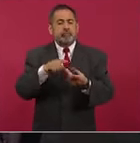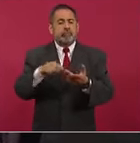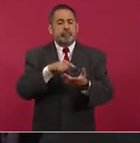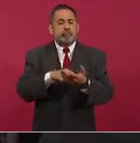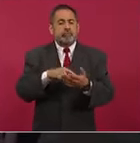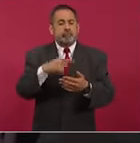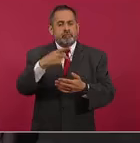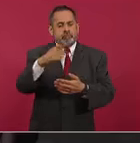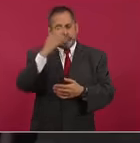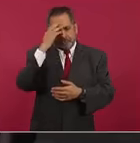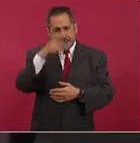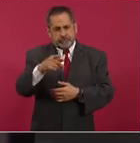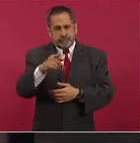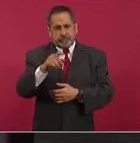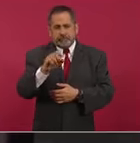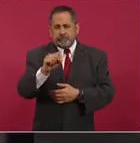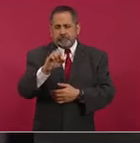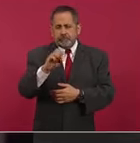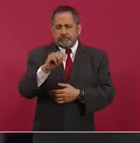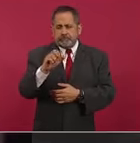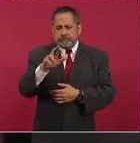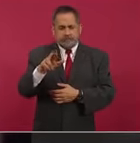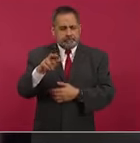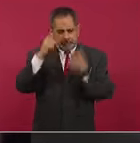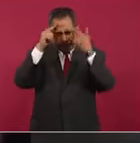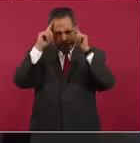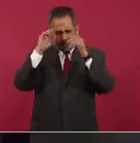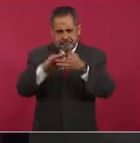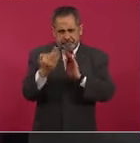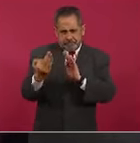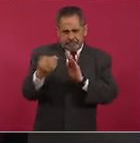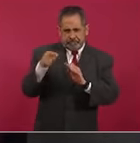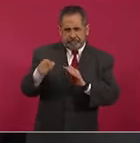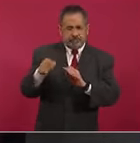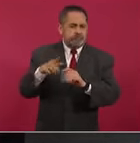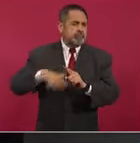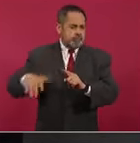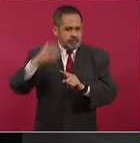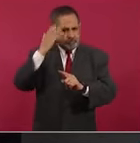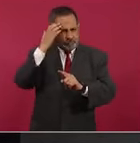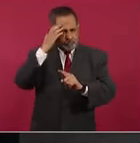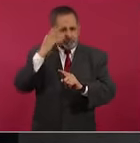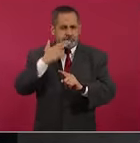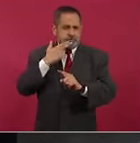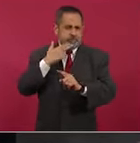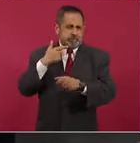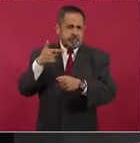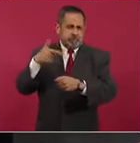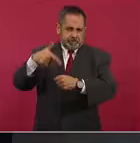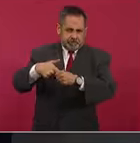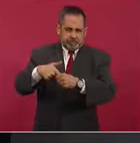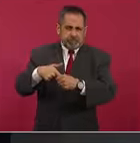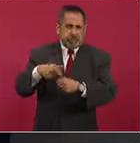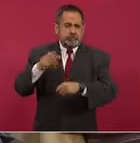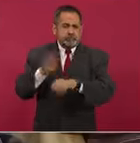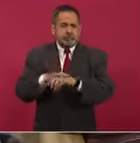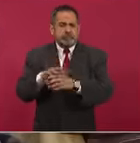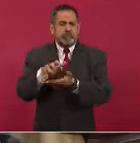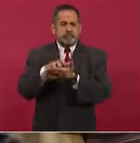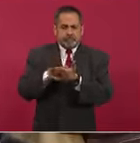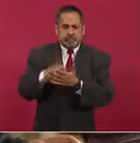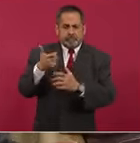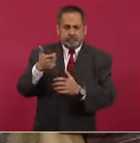en cerca de la Secretaría de Marina. Es una gasolinera que muchos del sur de la ciudad ocupamos para el tema de tener combustible